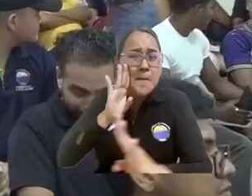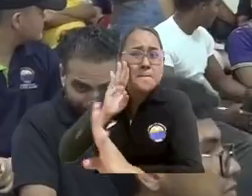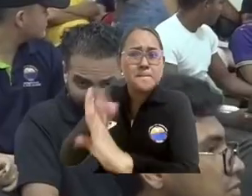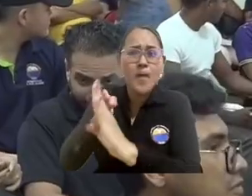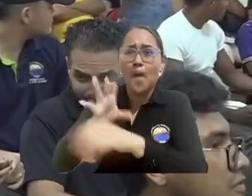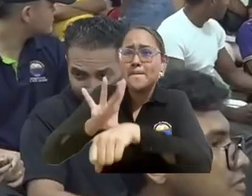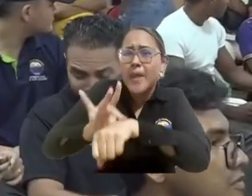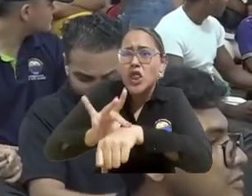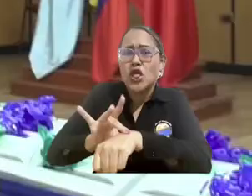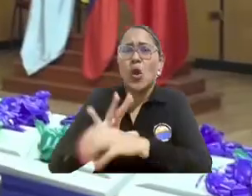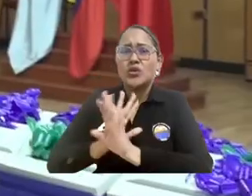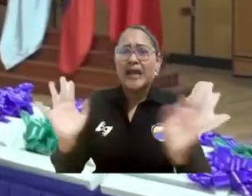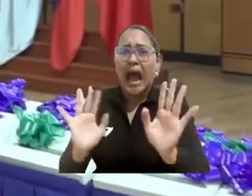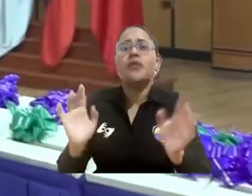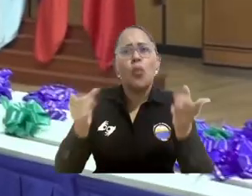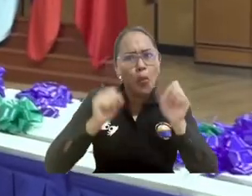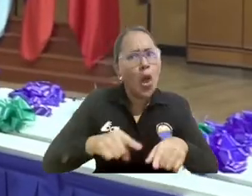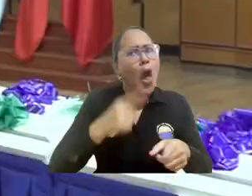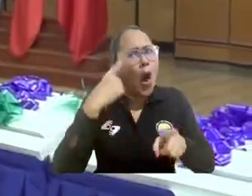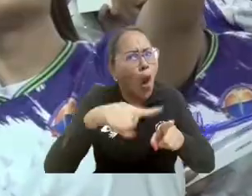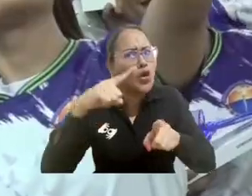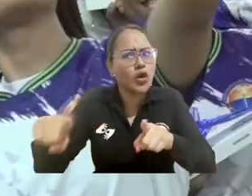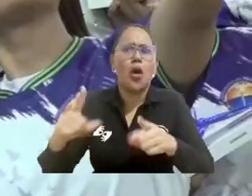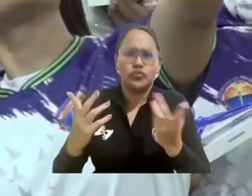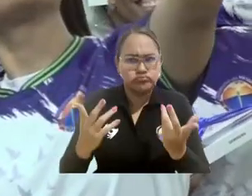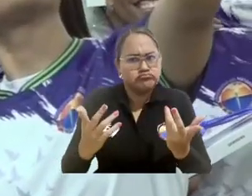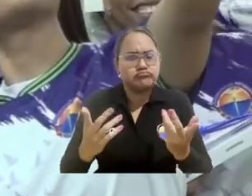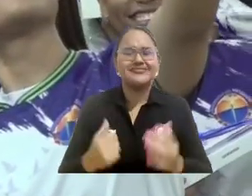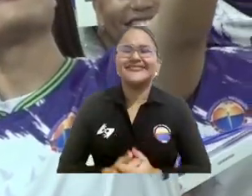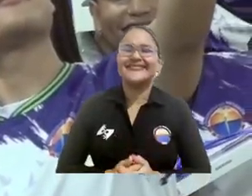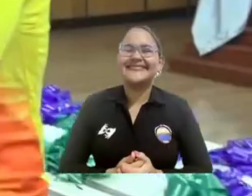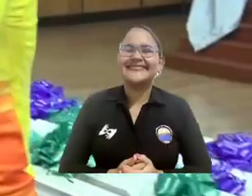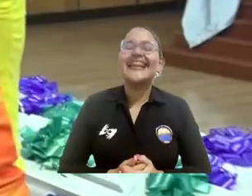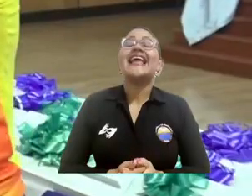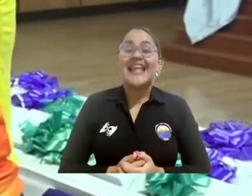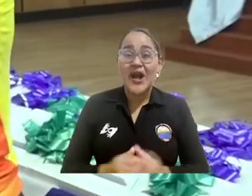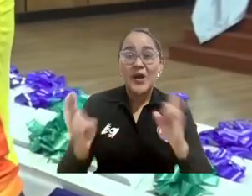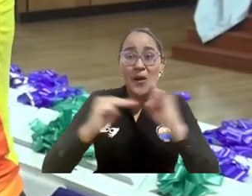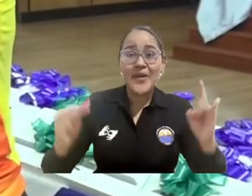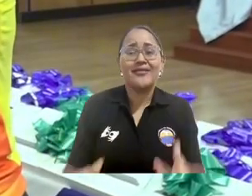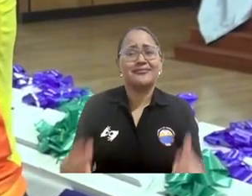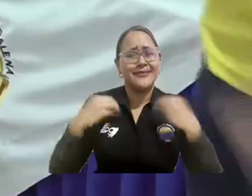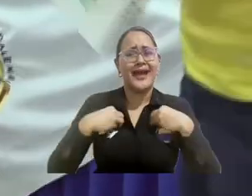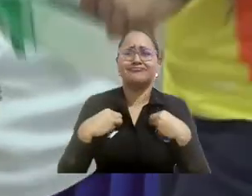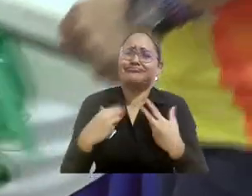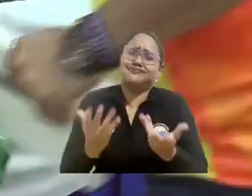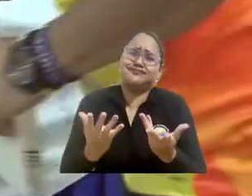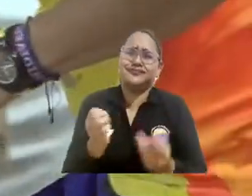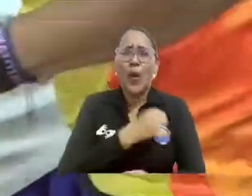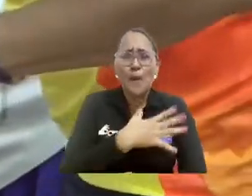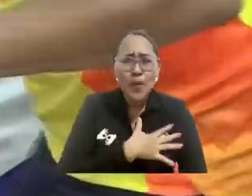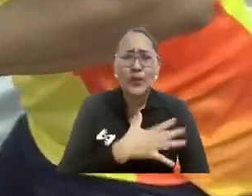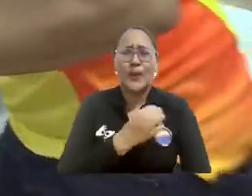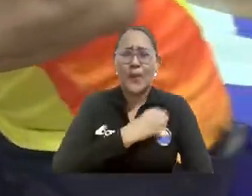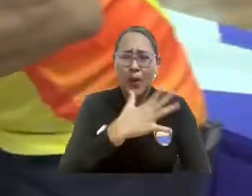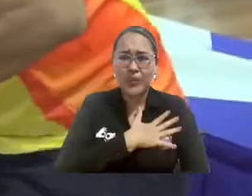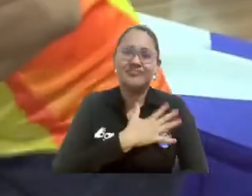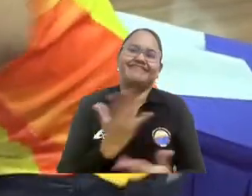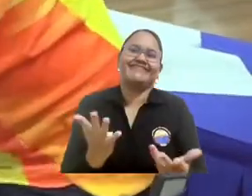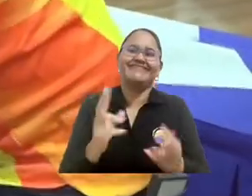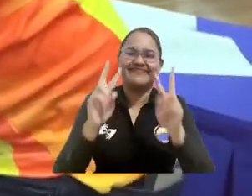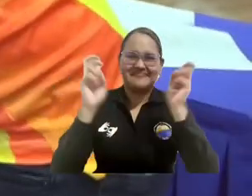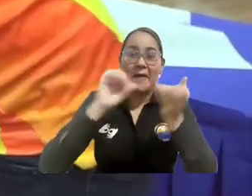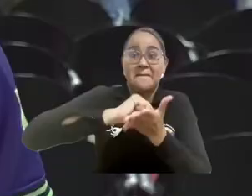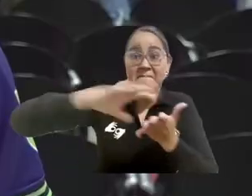simplemente debemos encasillarnos en ser estudiantes de medicina, sino que también podemos tener otras facetas de nuestra vida. La Universidad del Magdalena a mí me ha brindado